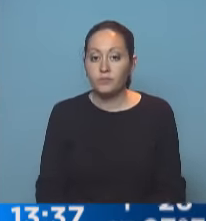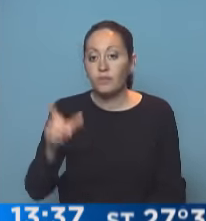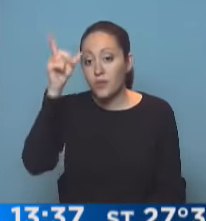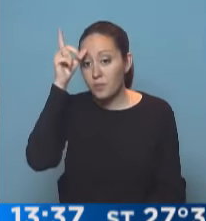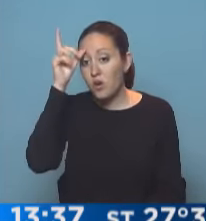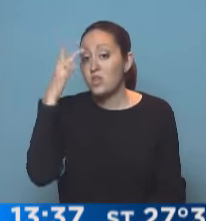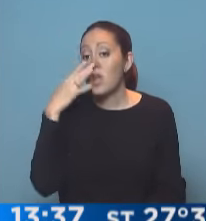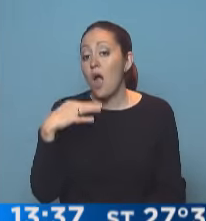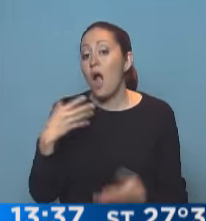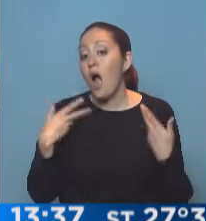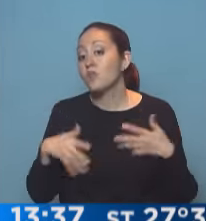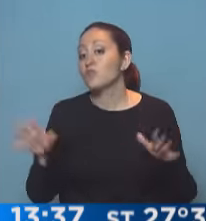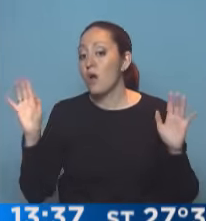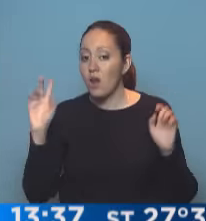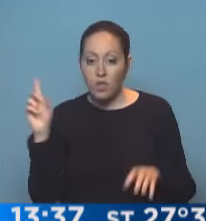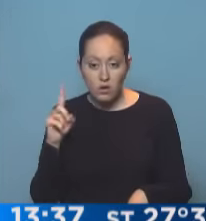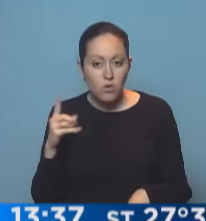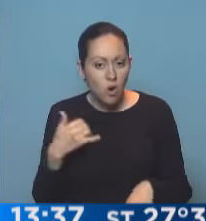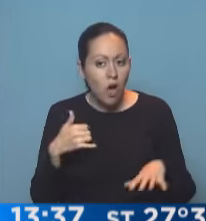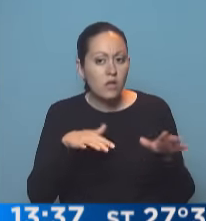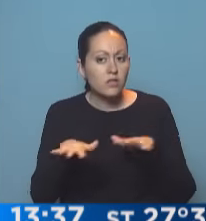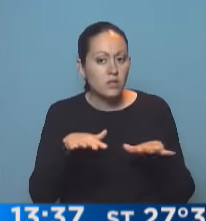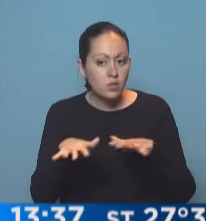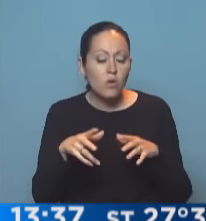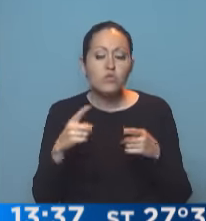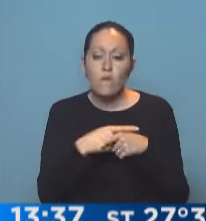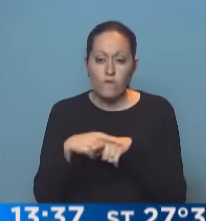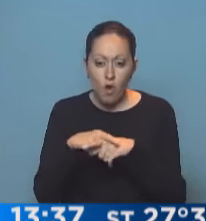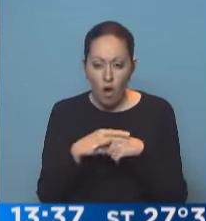ahí de casualidad, se dio a partir de una situación de violencia doméstica donde había una